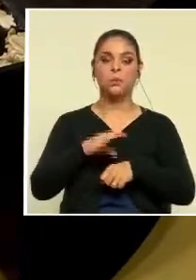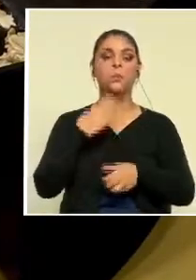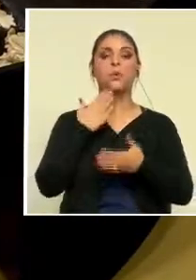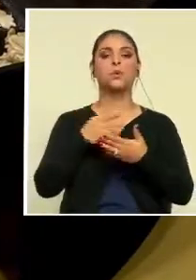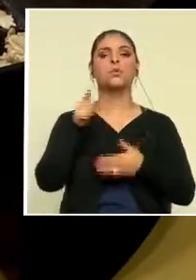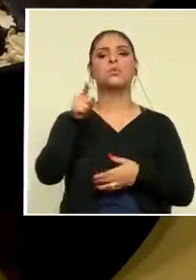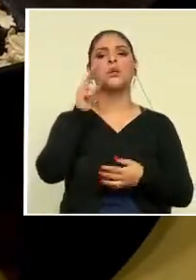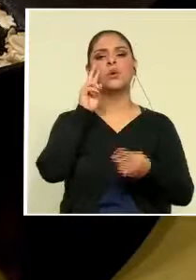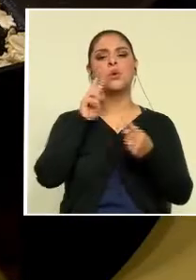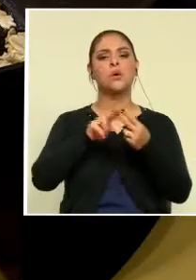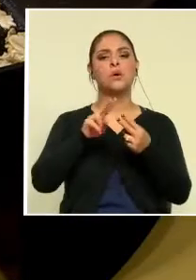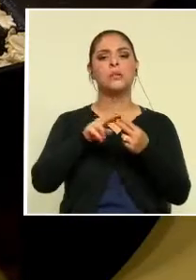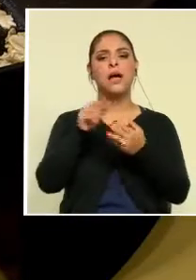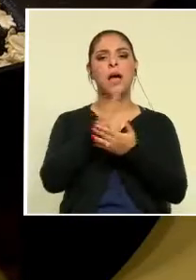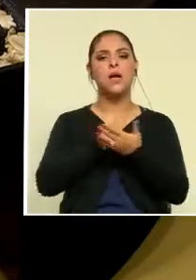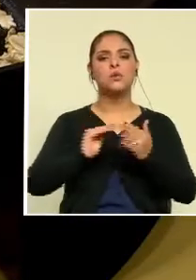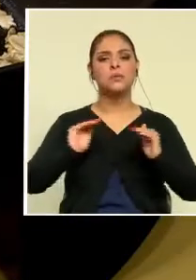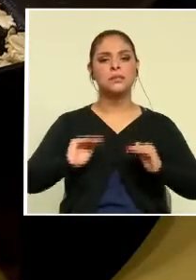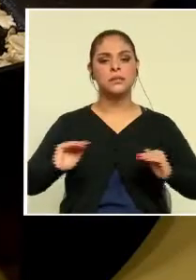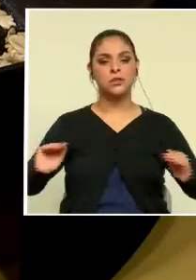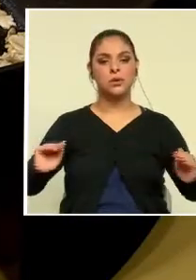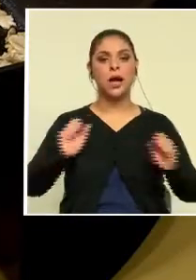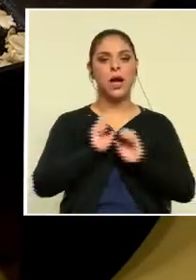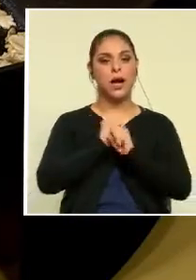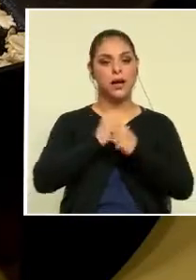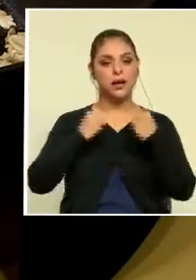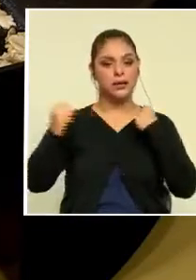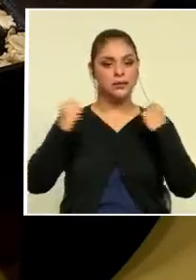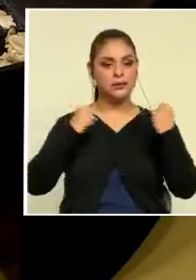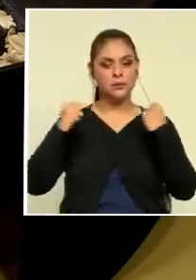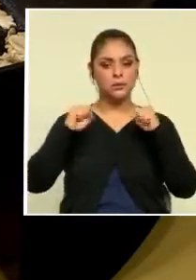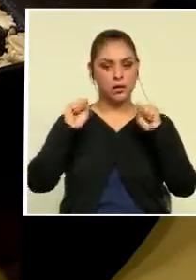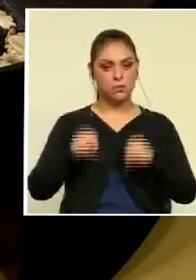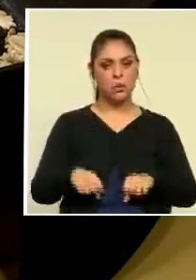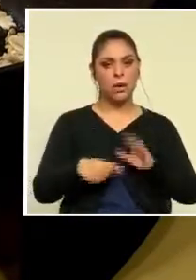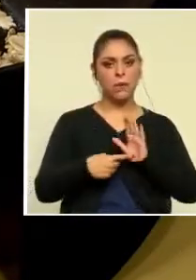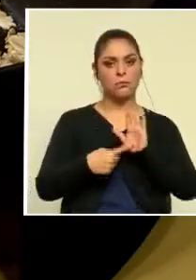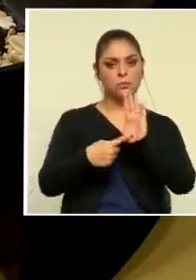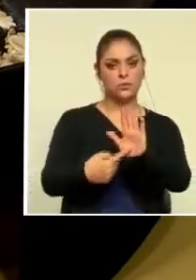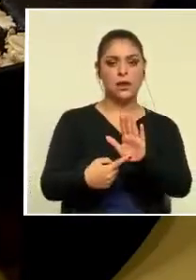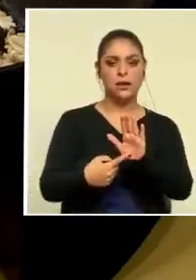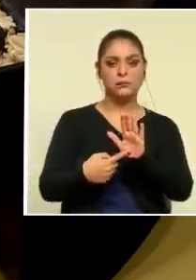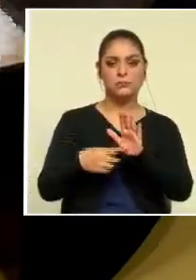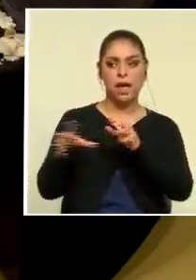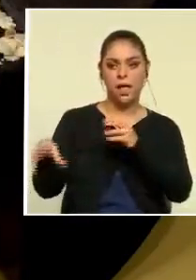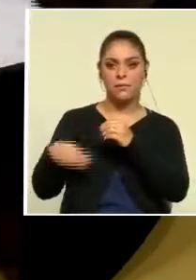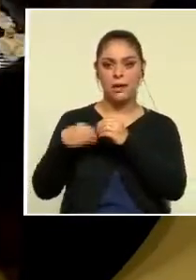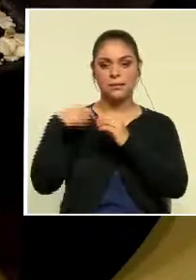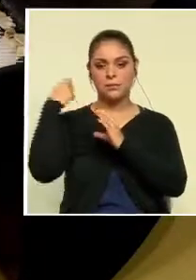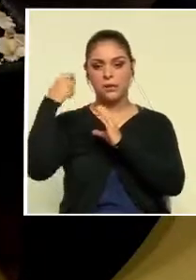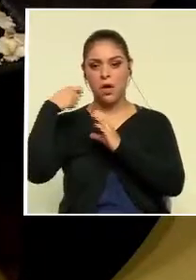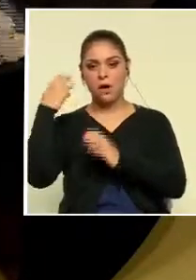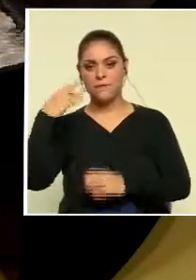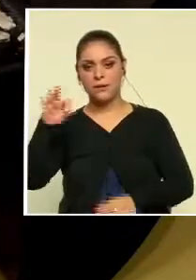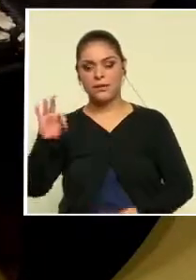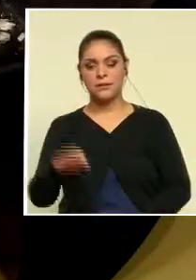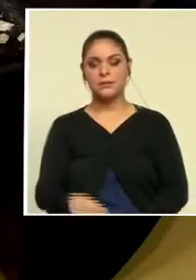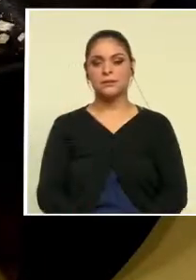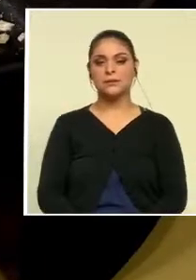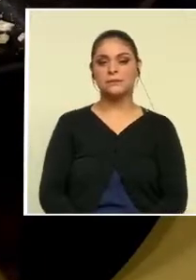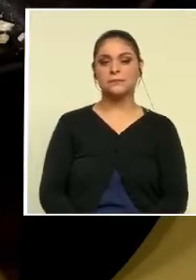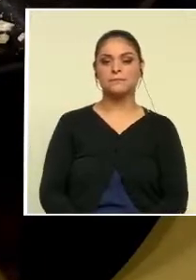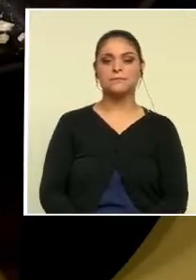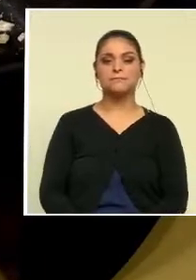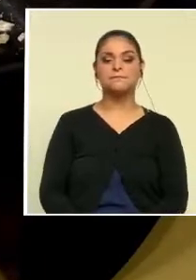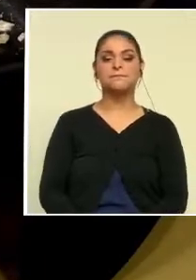niño o niña que haga así como ejercicios que nos puedan mostrar aparte de las de la cápsula francesa sonia natalia en fieras